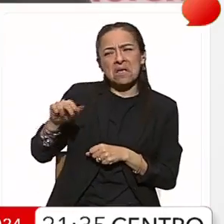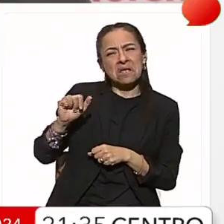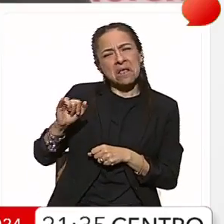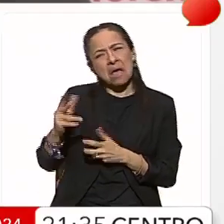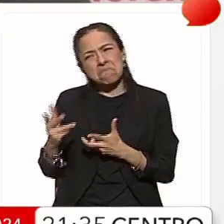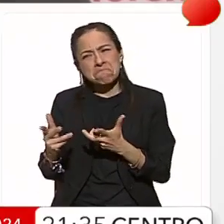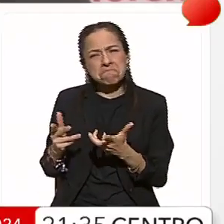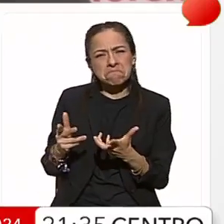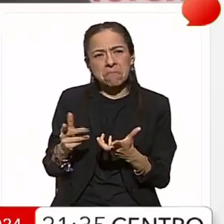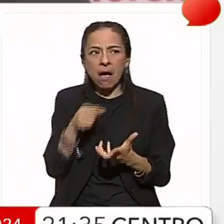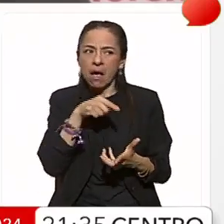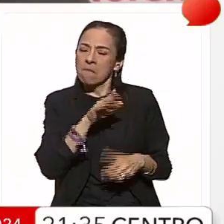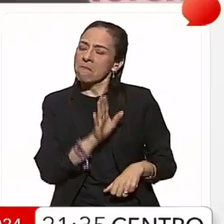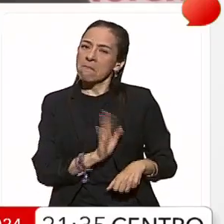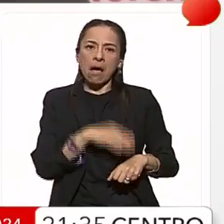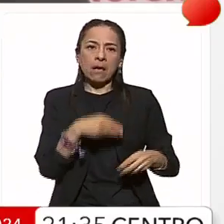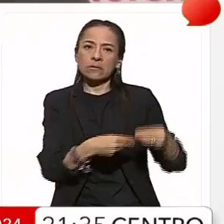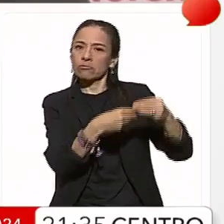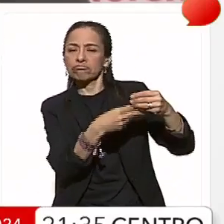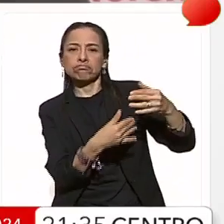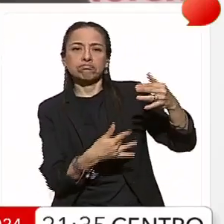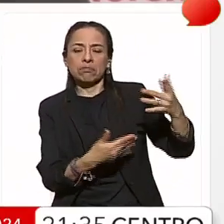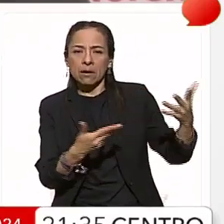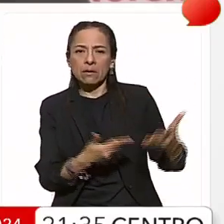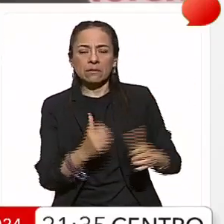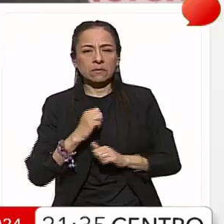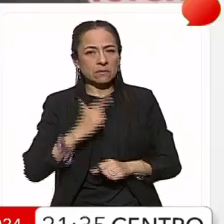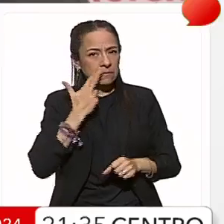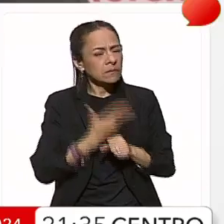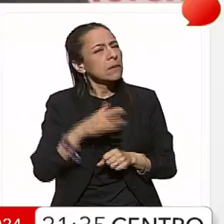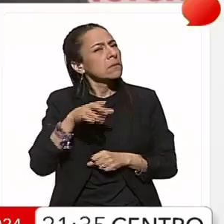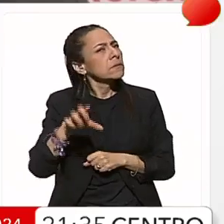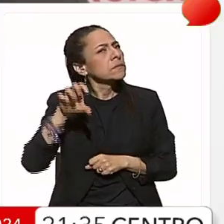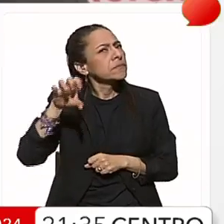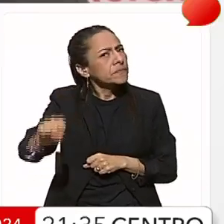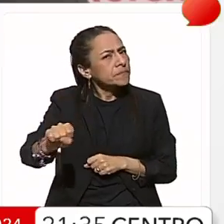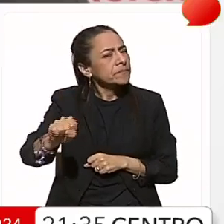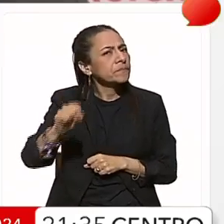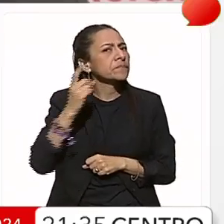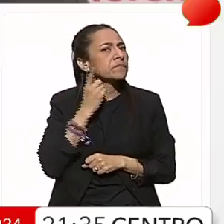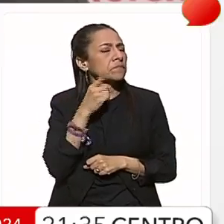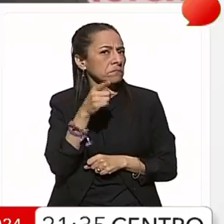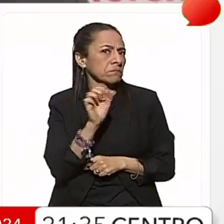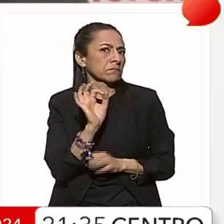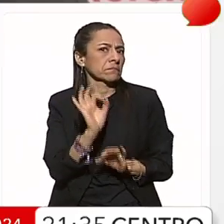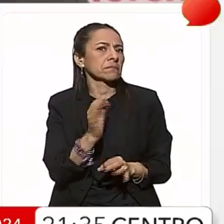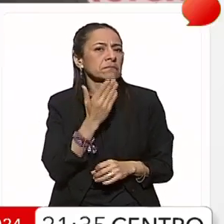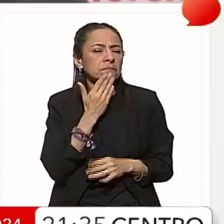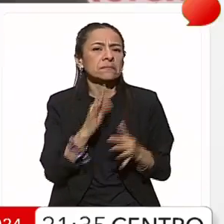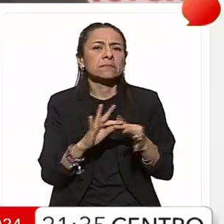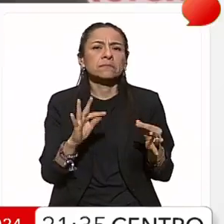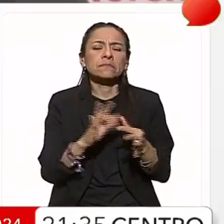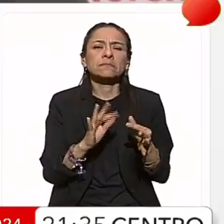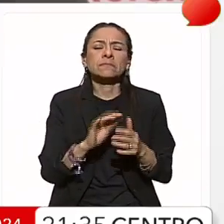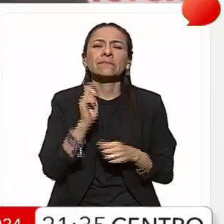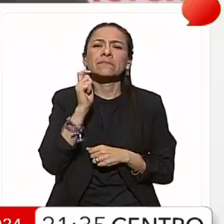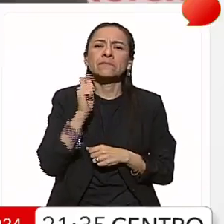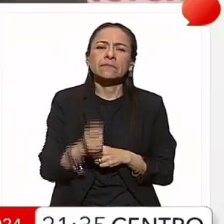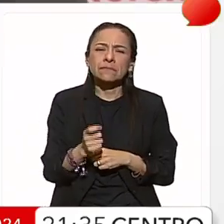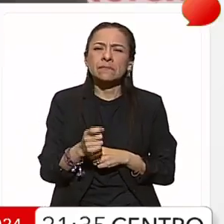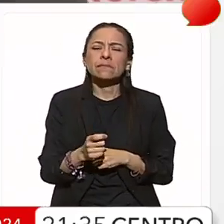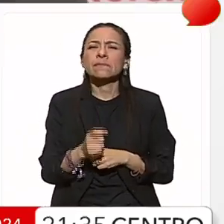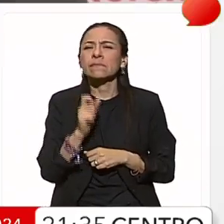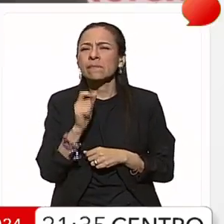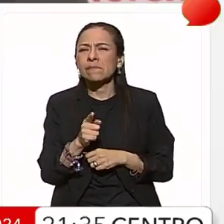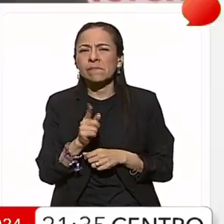Creo que dijo una distinción muy importante, diputado, la diferencia entre la autonomía técnica y